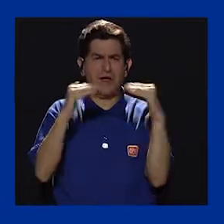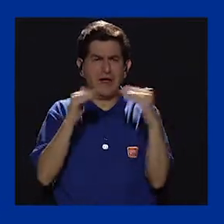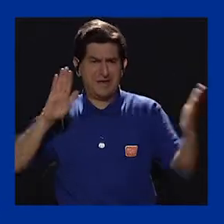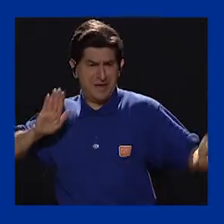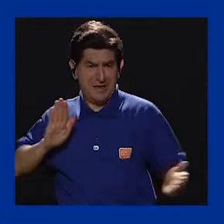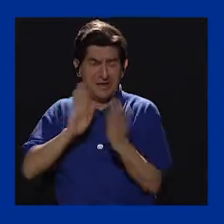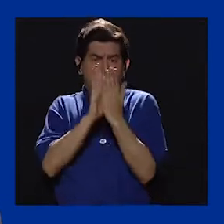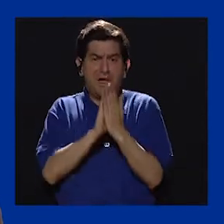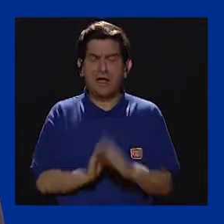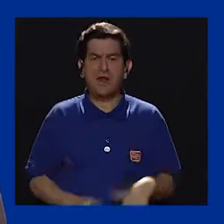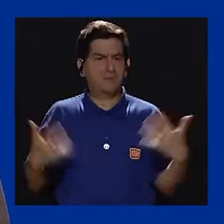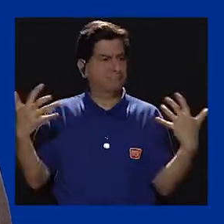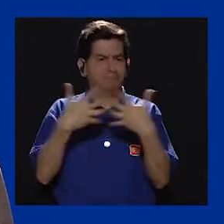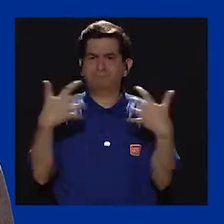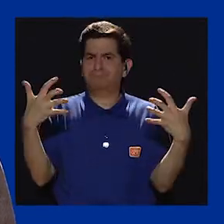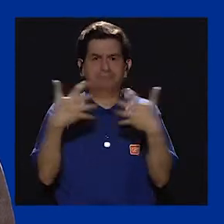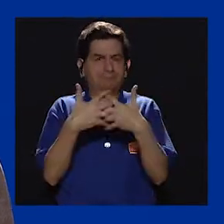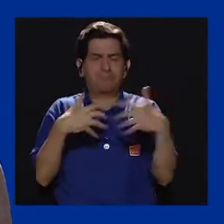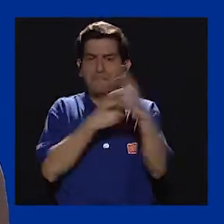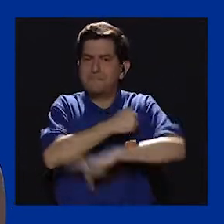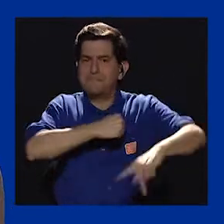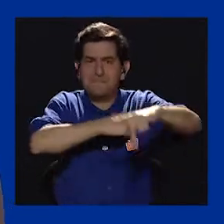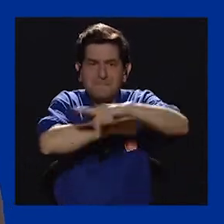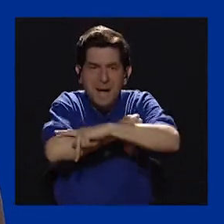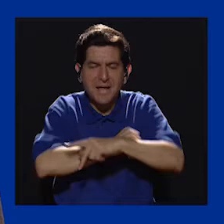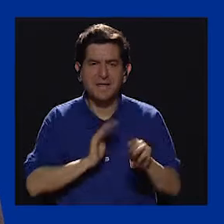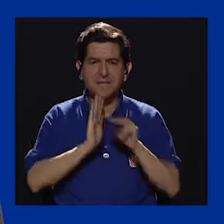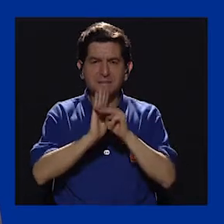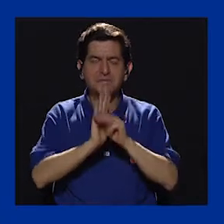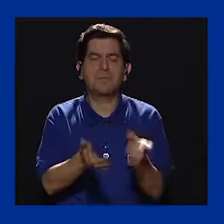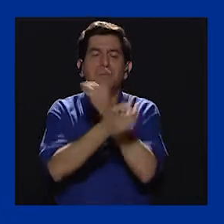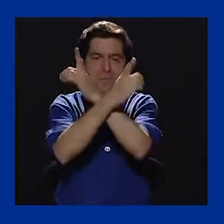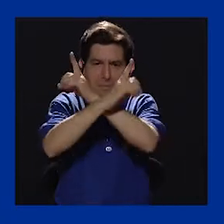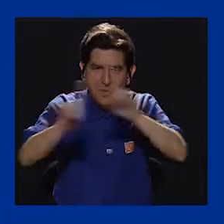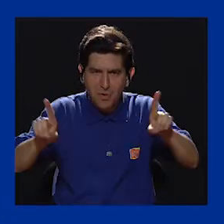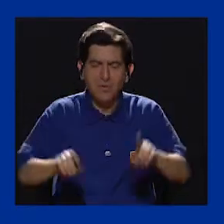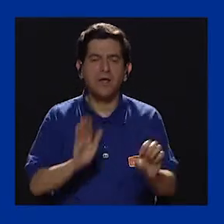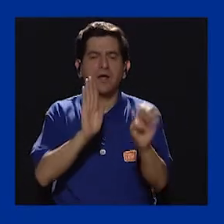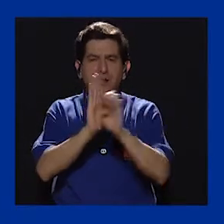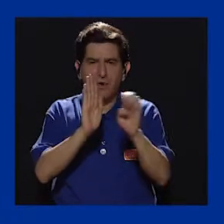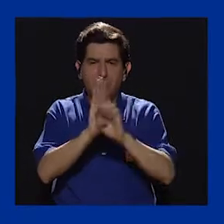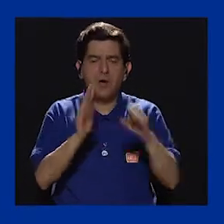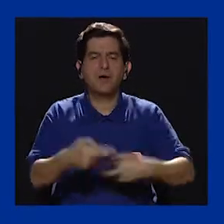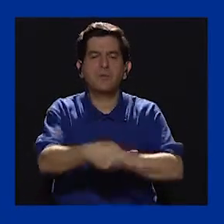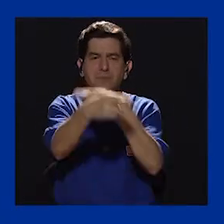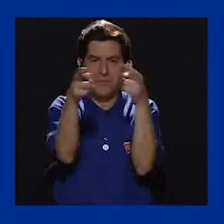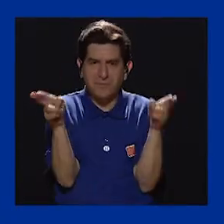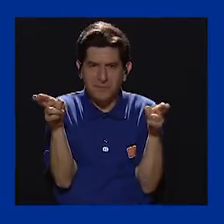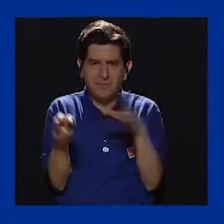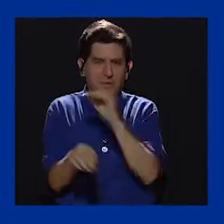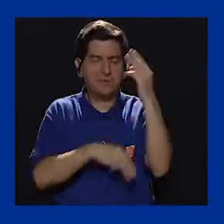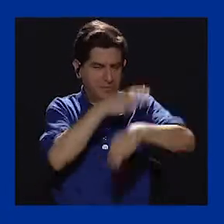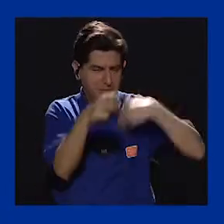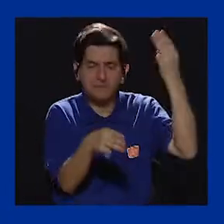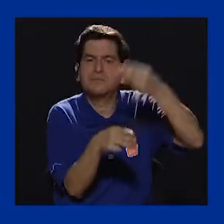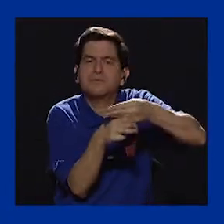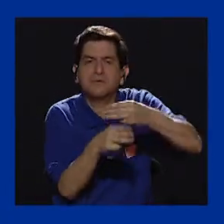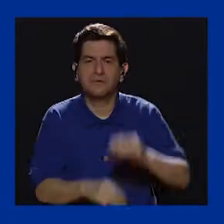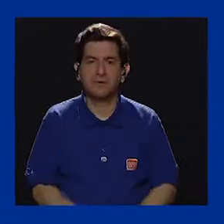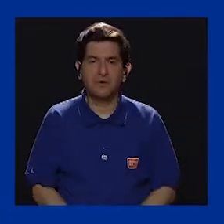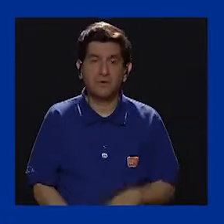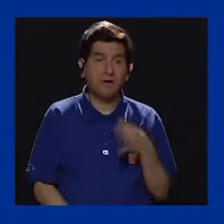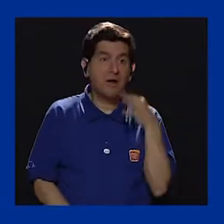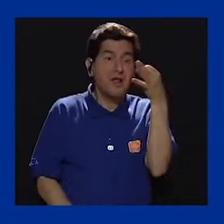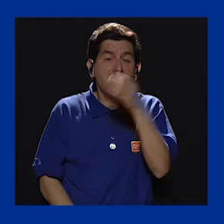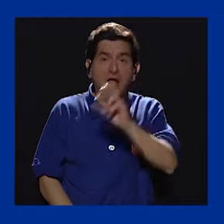confrontación incompatible con un país cuyo modelo democrático es ejemplo en la región y en el mundo. Es el futuro